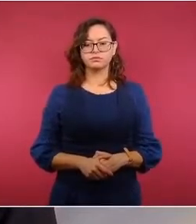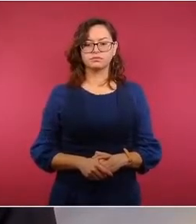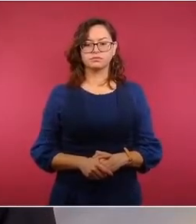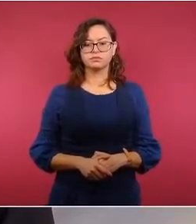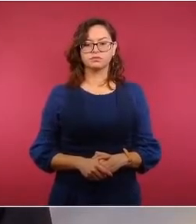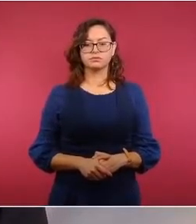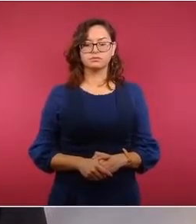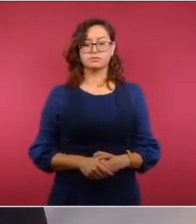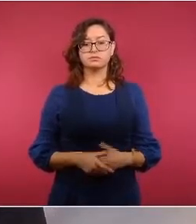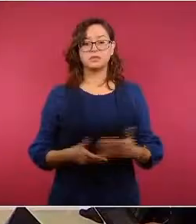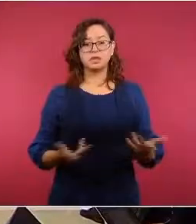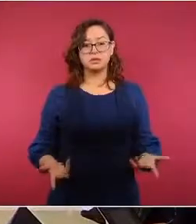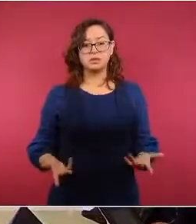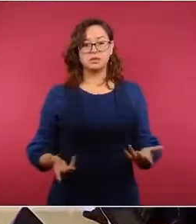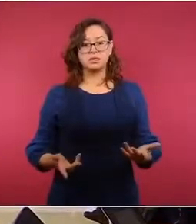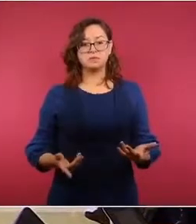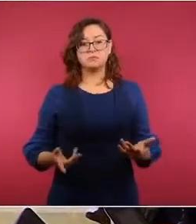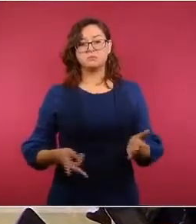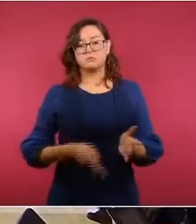estar